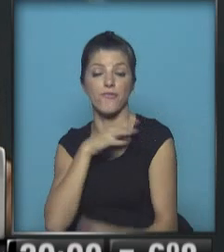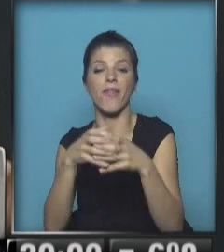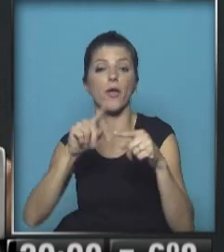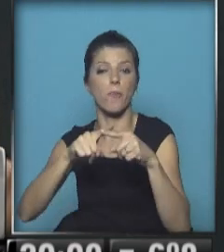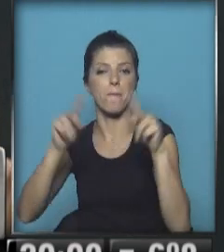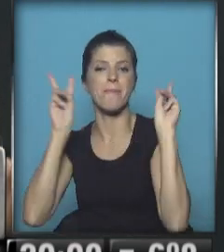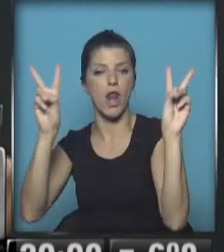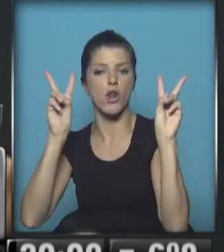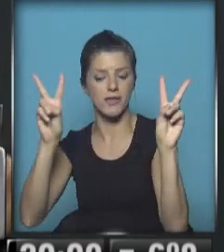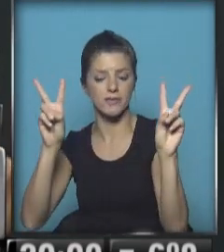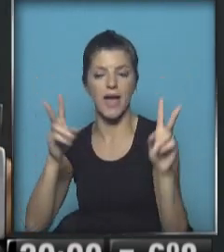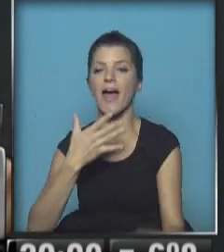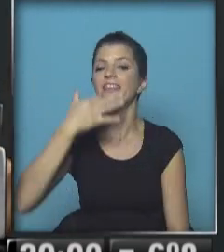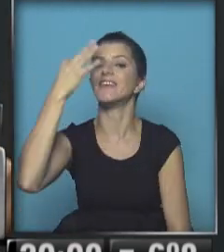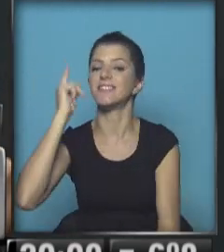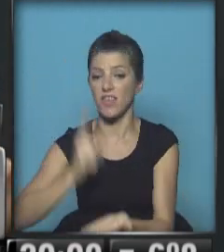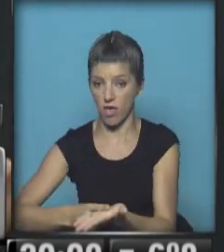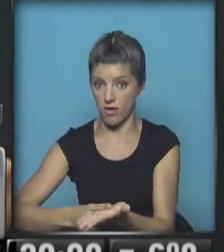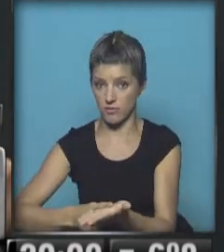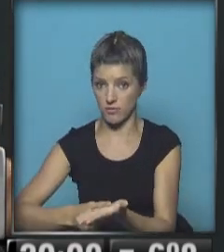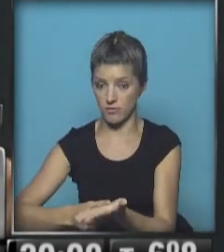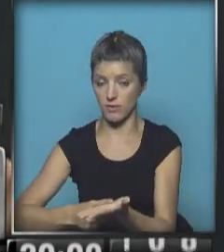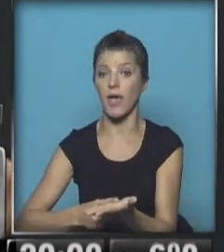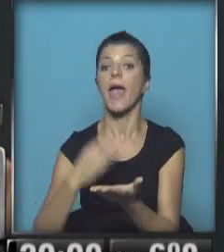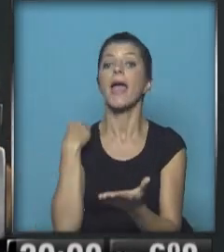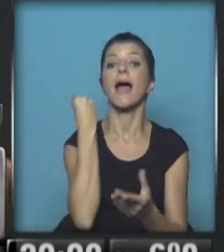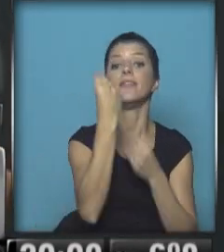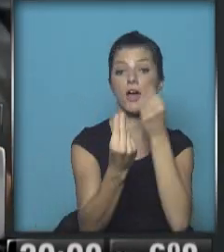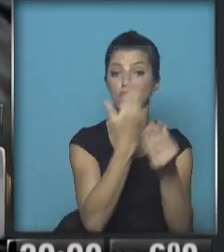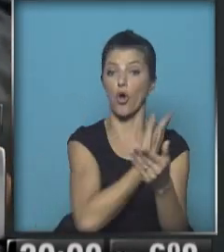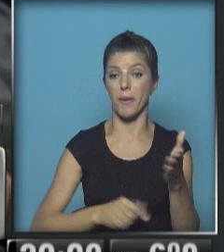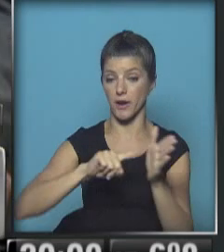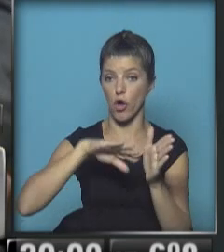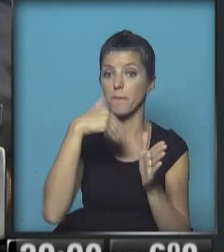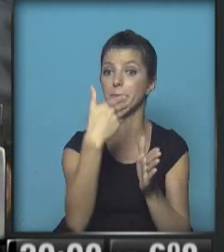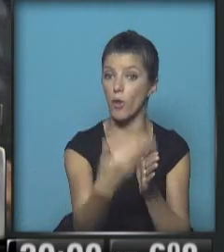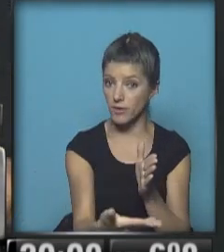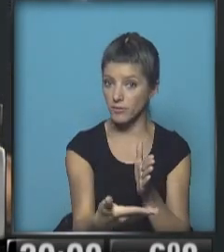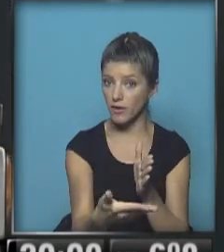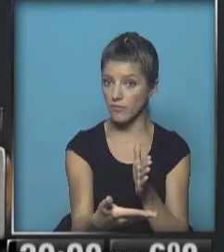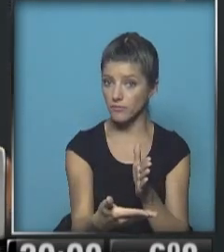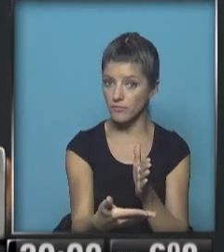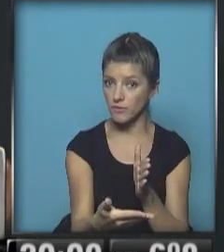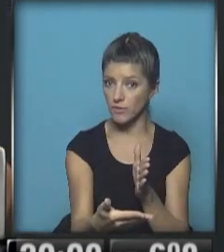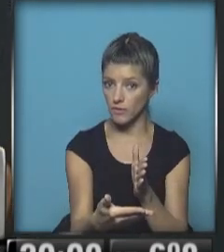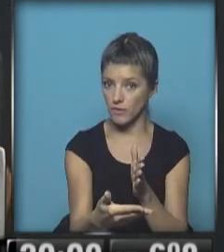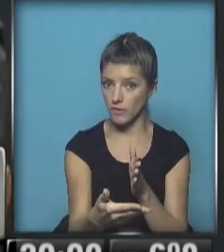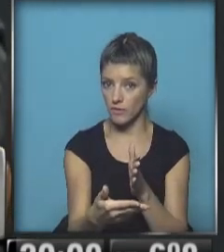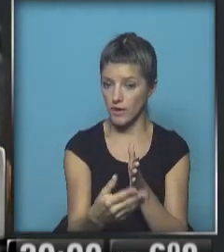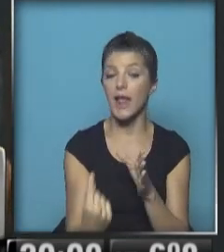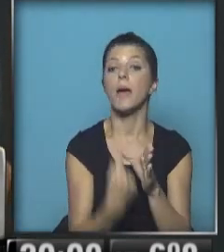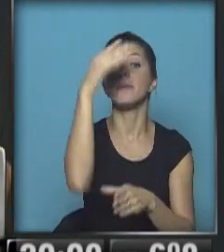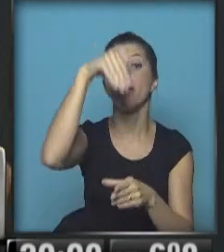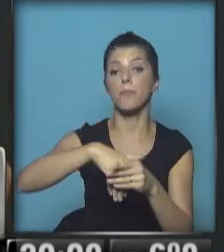que la candidatura a gobernador de la provincia de Buenos Aires se dirima en las primarias